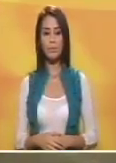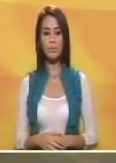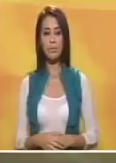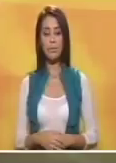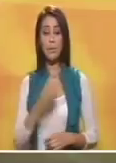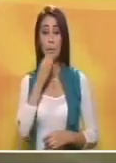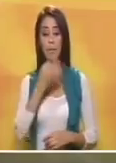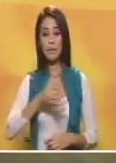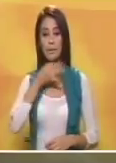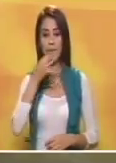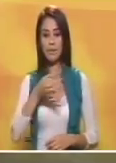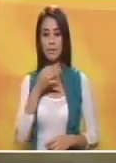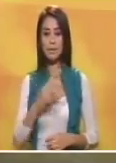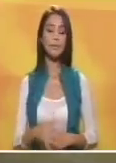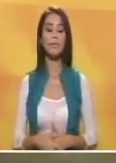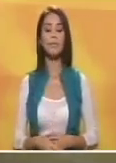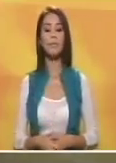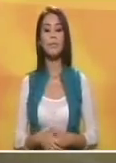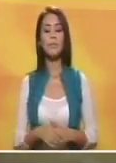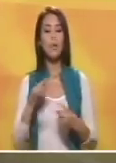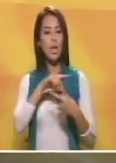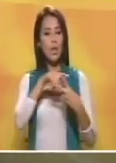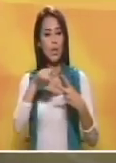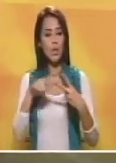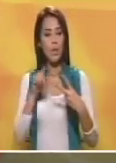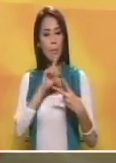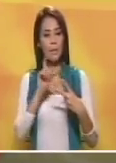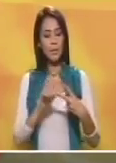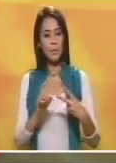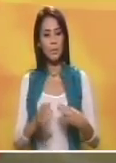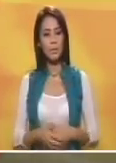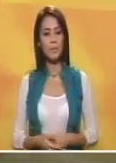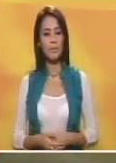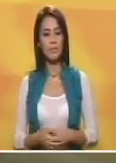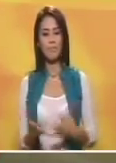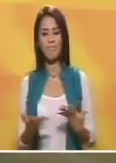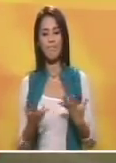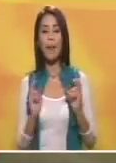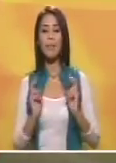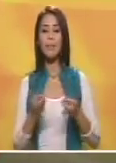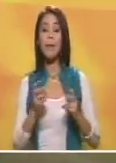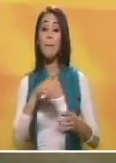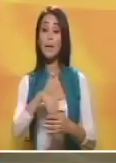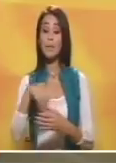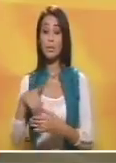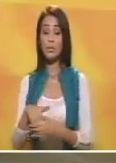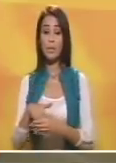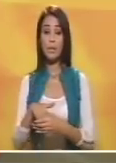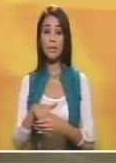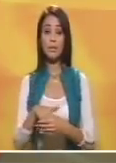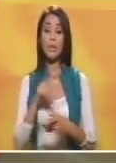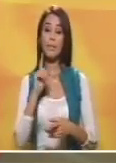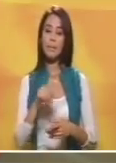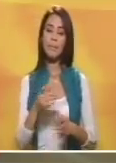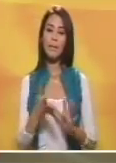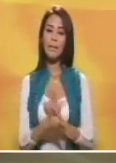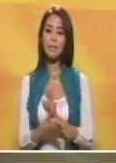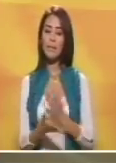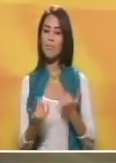Muy buenas tardes. Bueno, dos preguntas, ¿no? En relación, obviamente, al tema electoral concatenado a lo que está